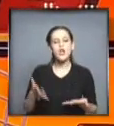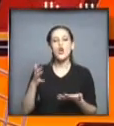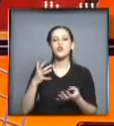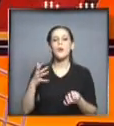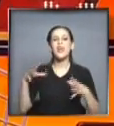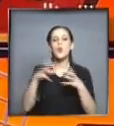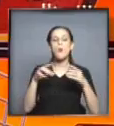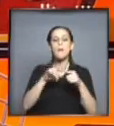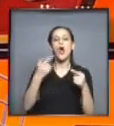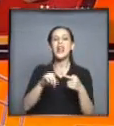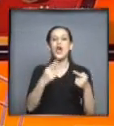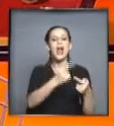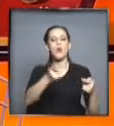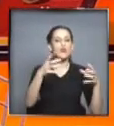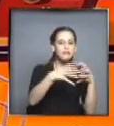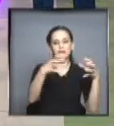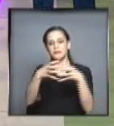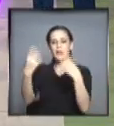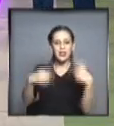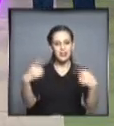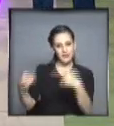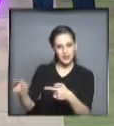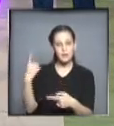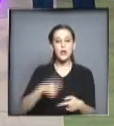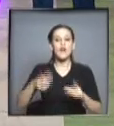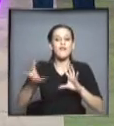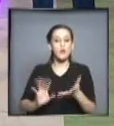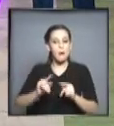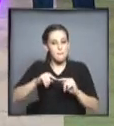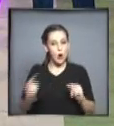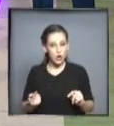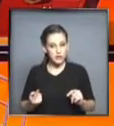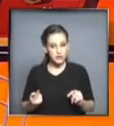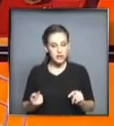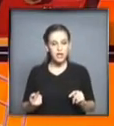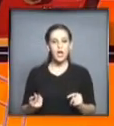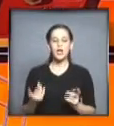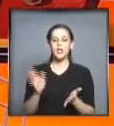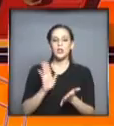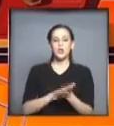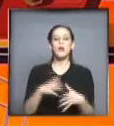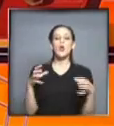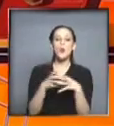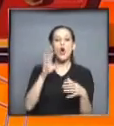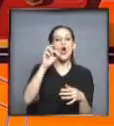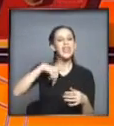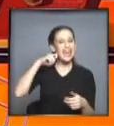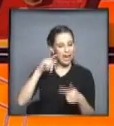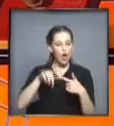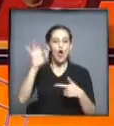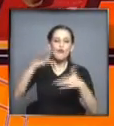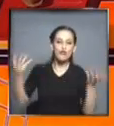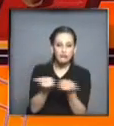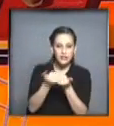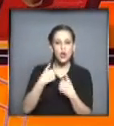partidaria, porque la verdad que es muy importante, pero todo lo que es política partidaria en organizaciones, ONG, fundaciones, también me